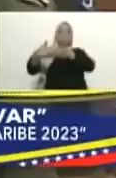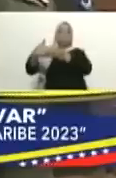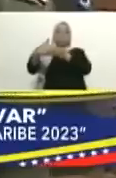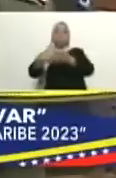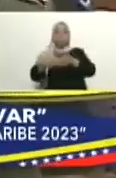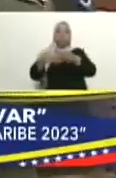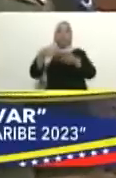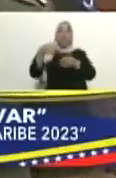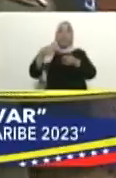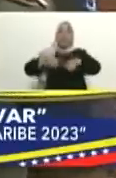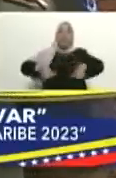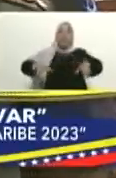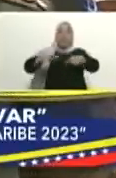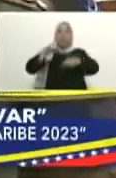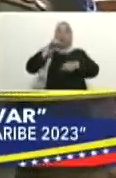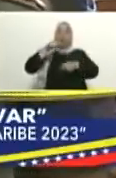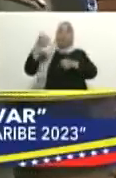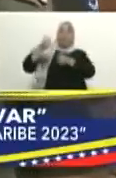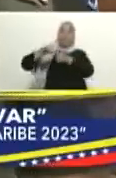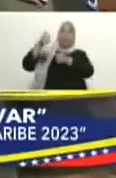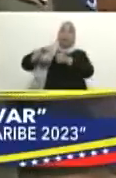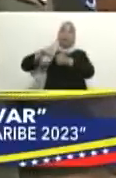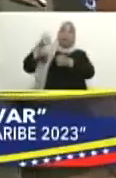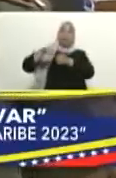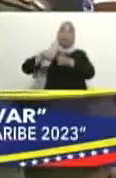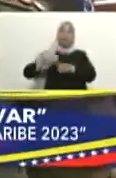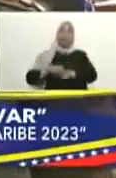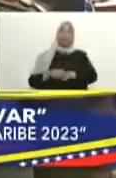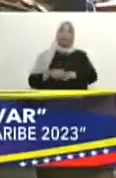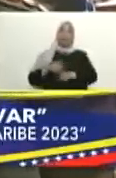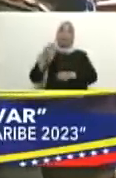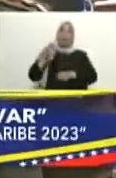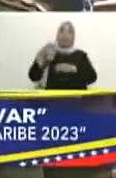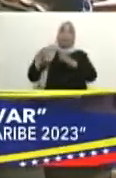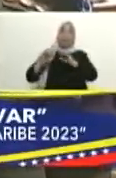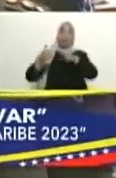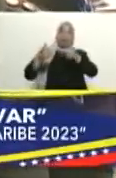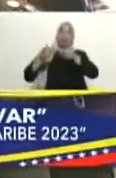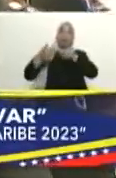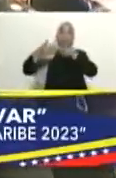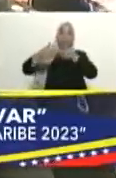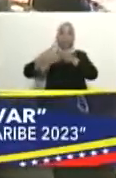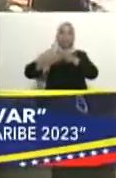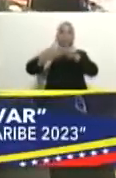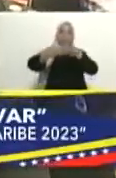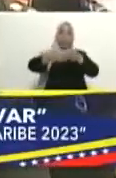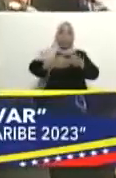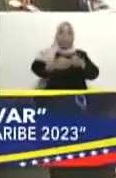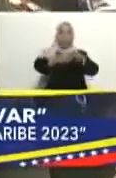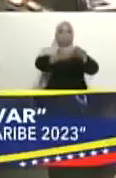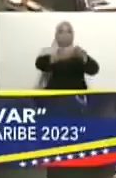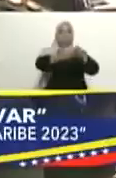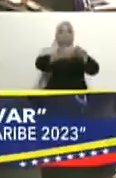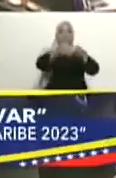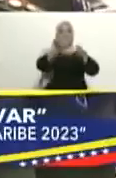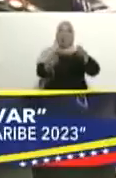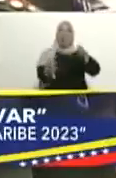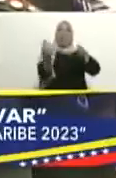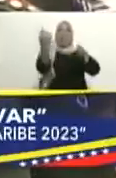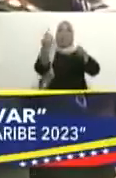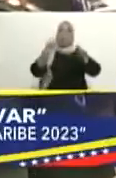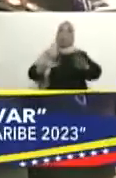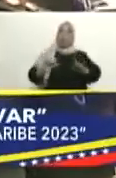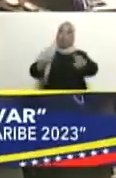de Maracaibo. Y el zarpe de este buque es el primer